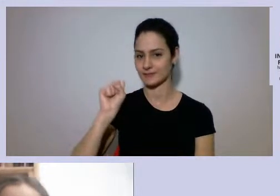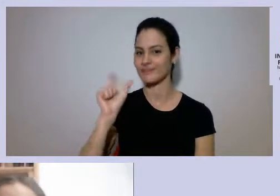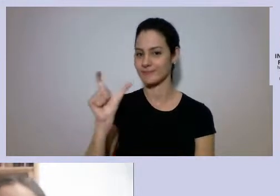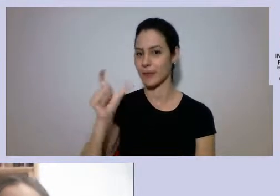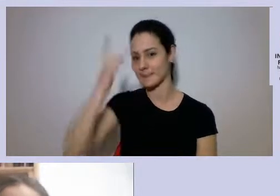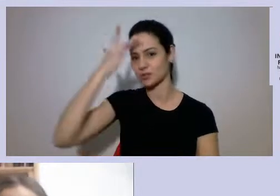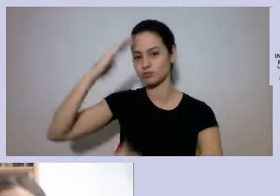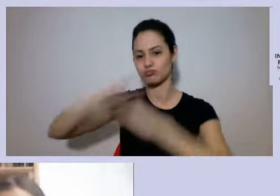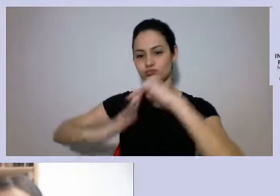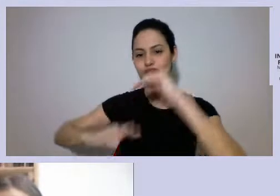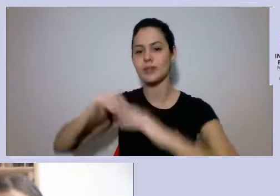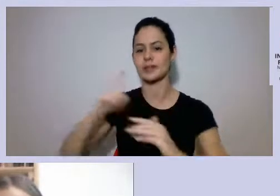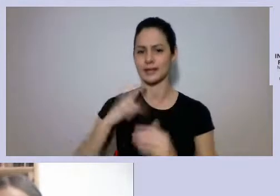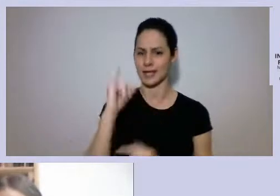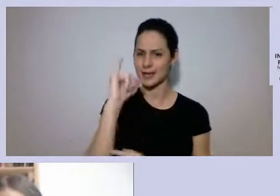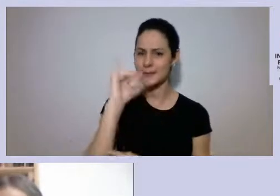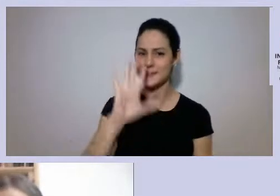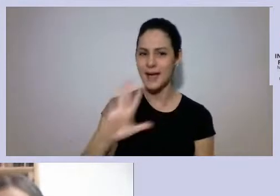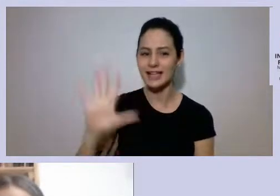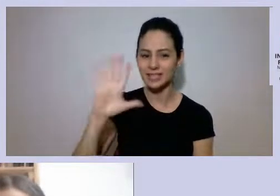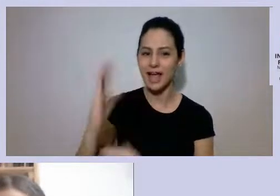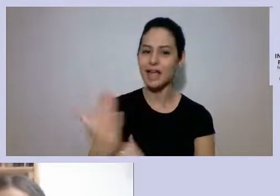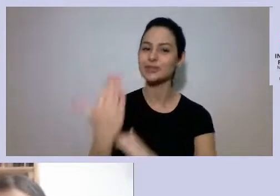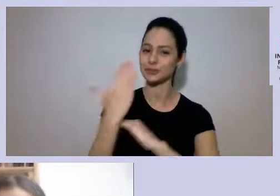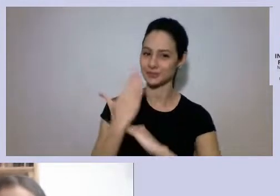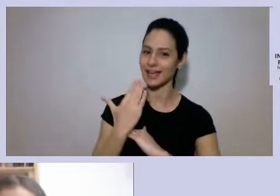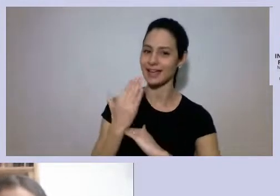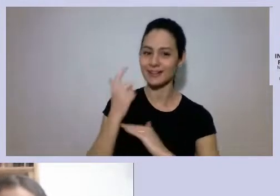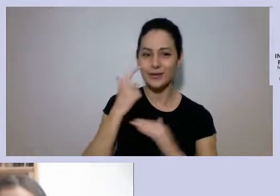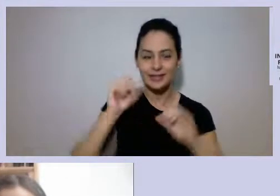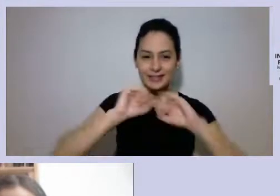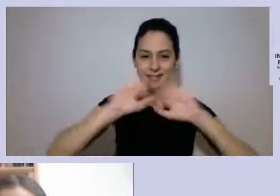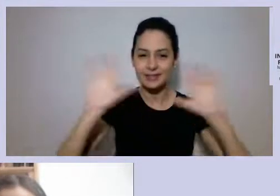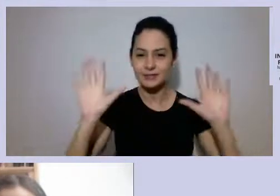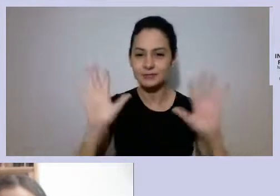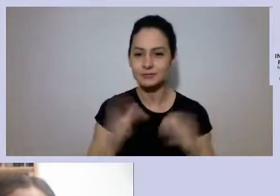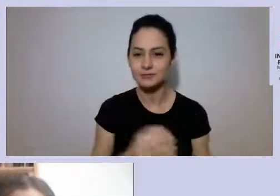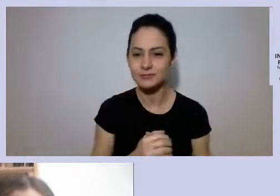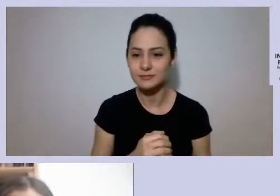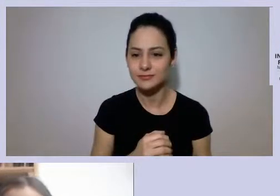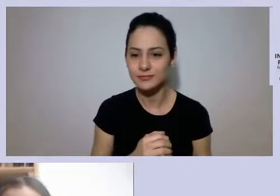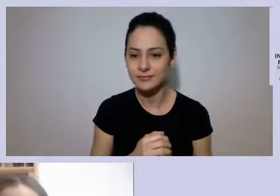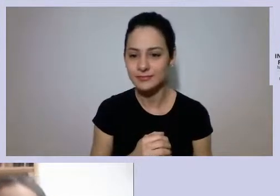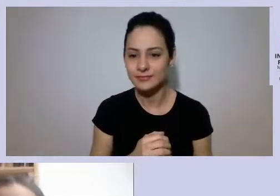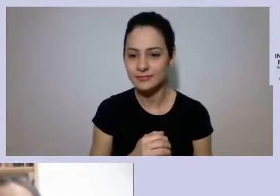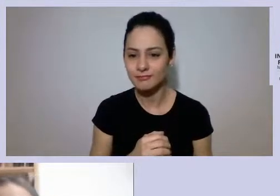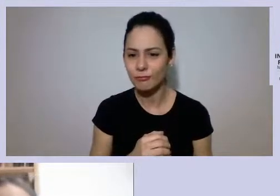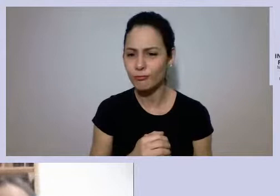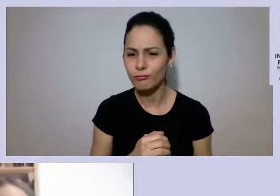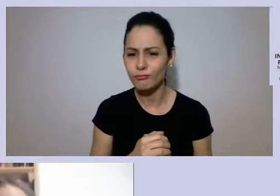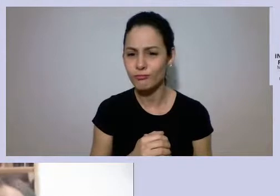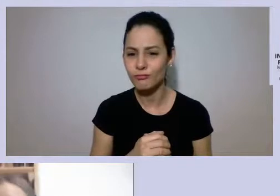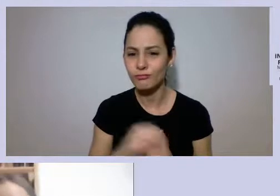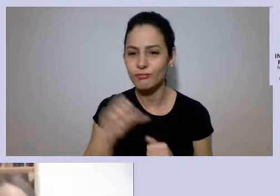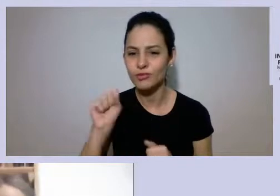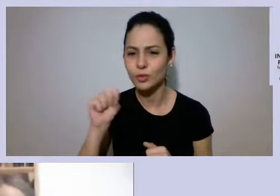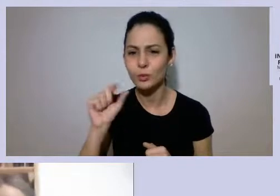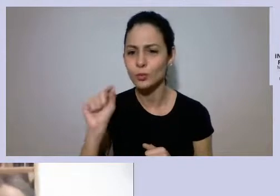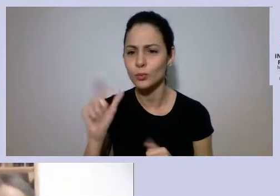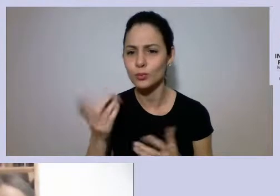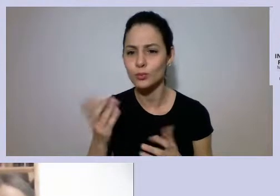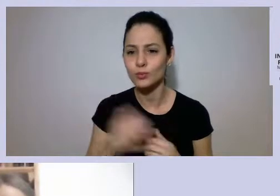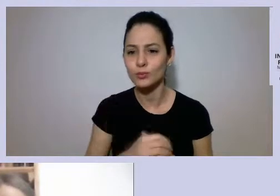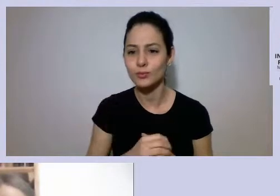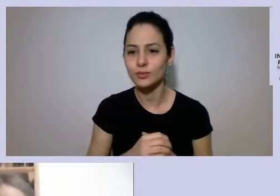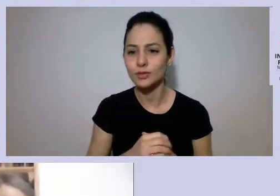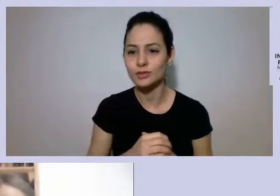hay algunas imágenes que pueden ayudar realmente ahora, Lua, si quieres colocarlas, para ver cómo es